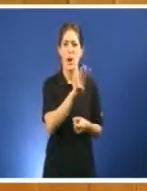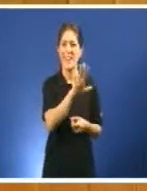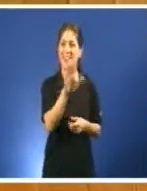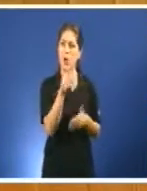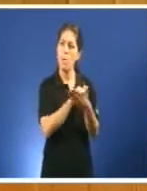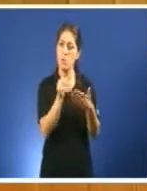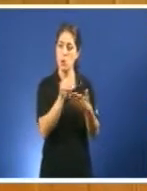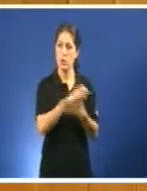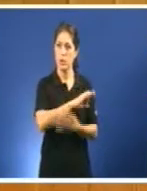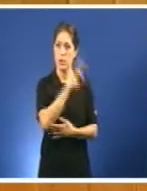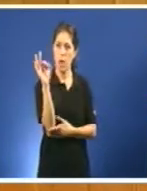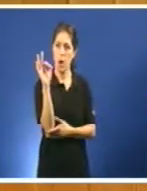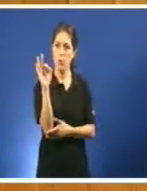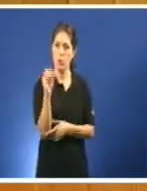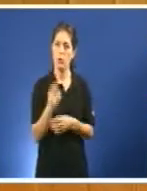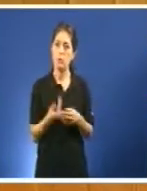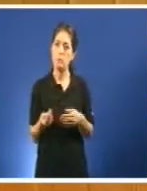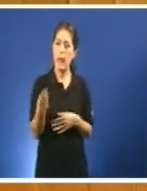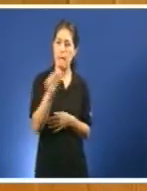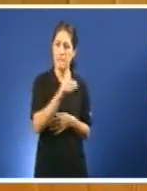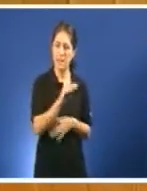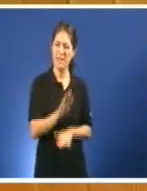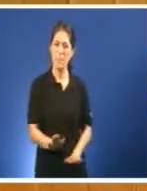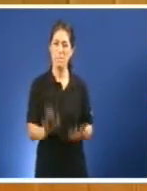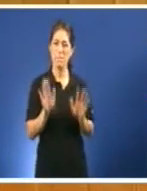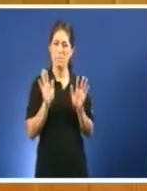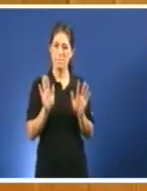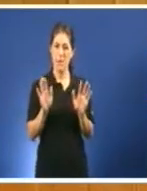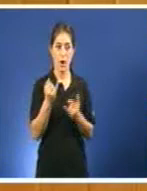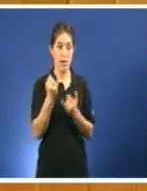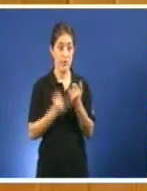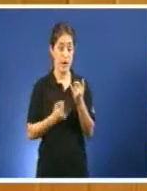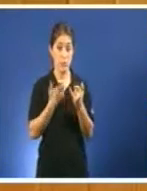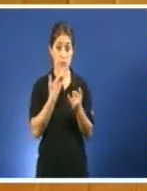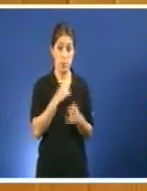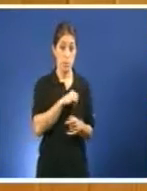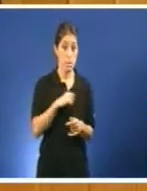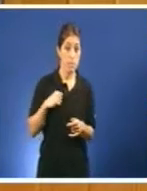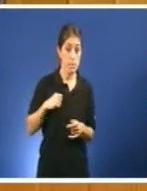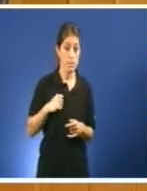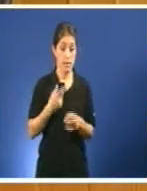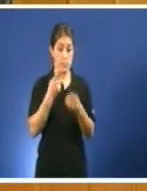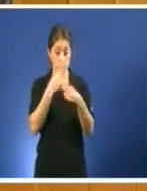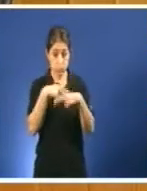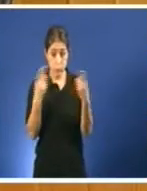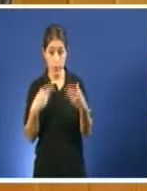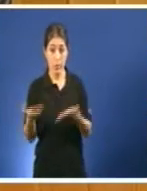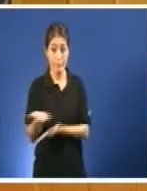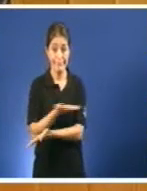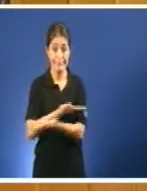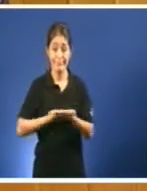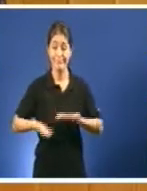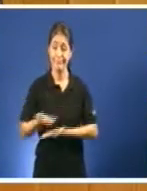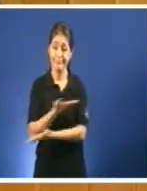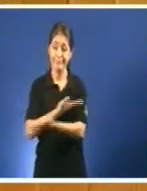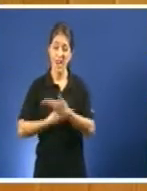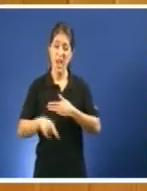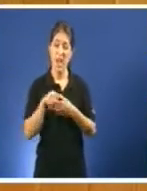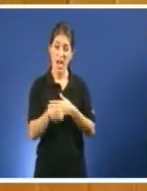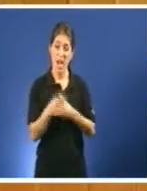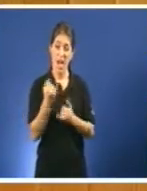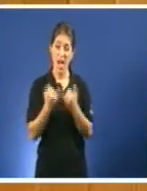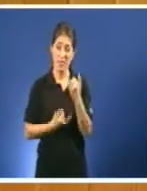é certo, pero é que só a colaboración público-privada vai implicar pagos de máis